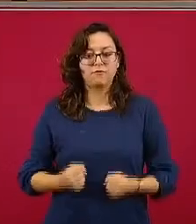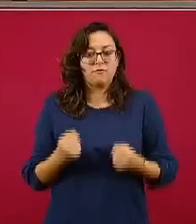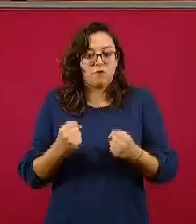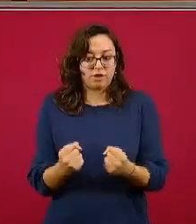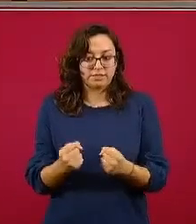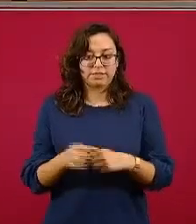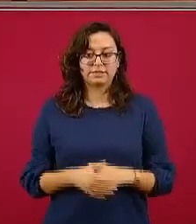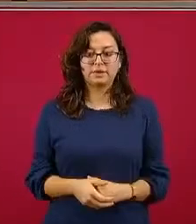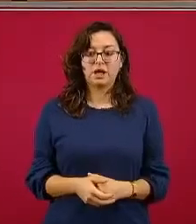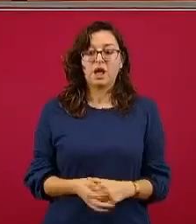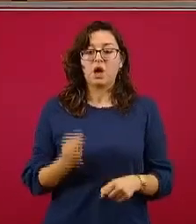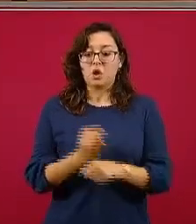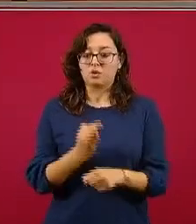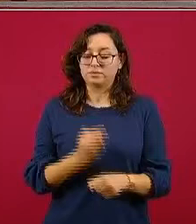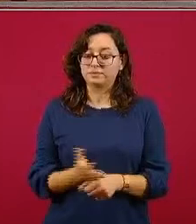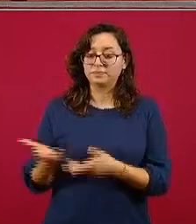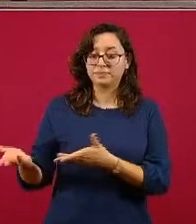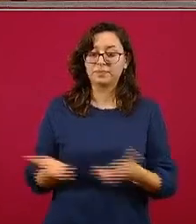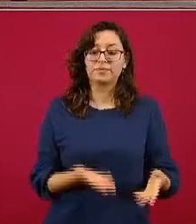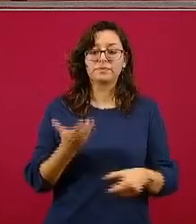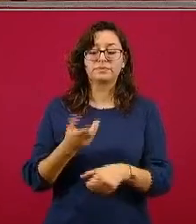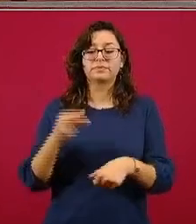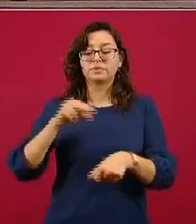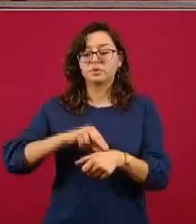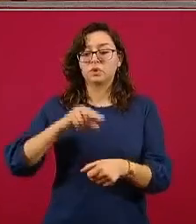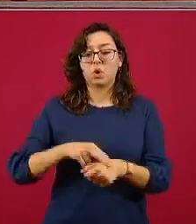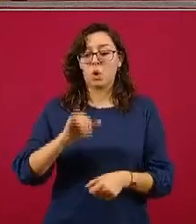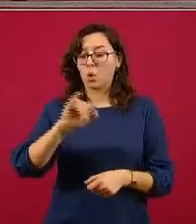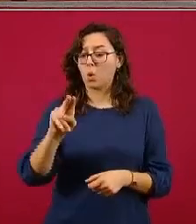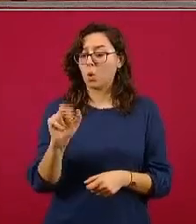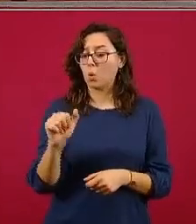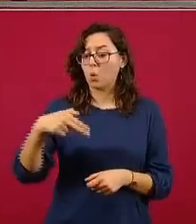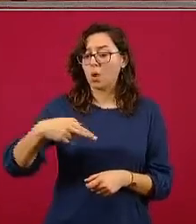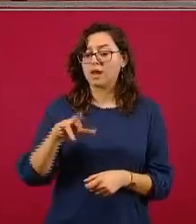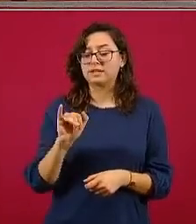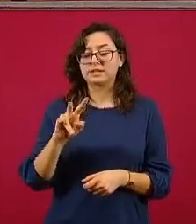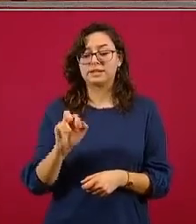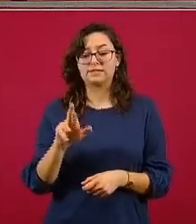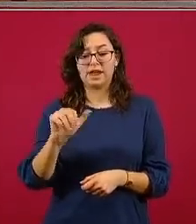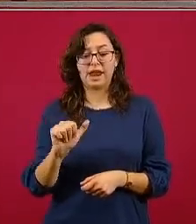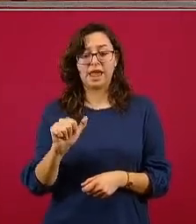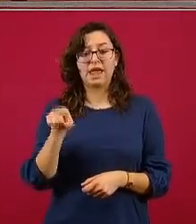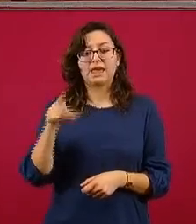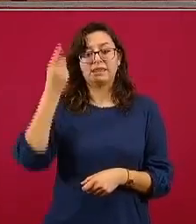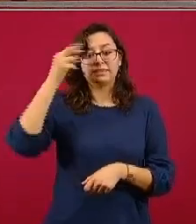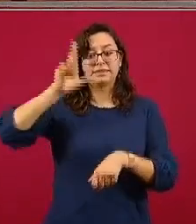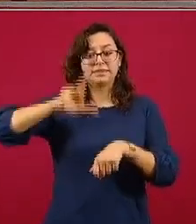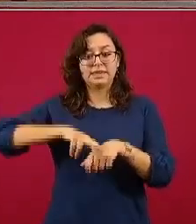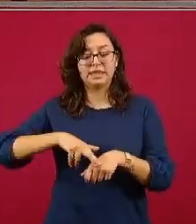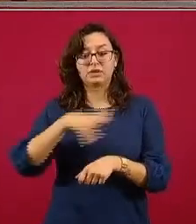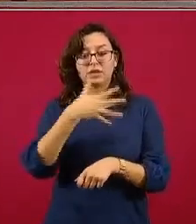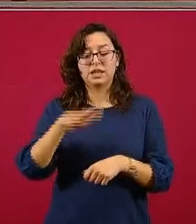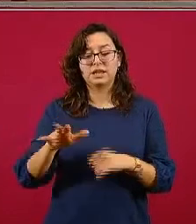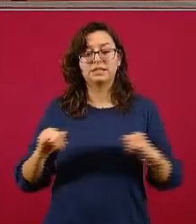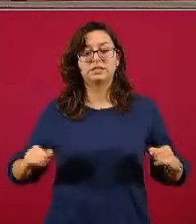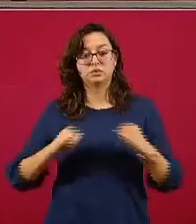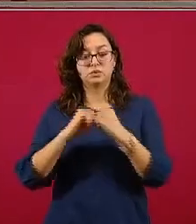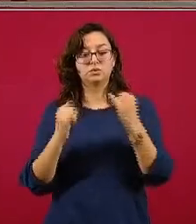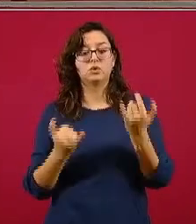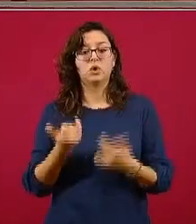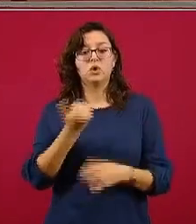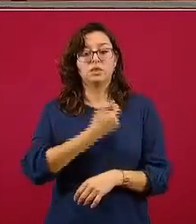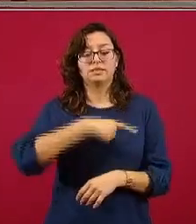nuestros invitados. Está el doctor Juan Rivera, quien es el director general del Instituto Nacional de Salud Pública. Ha venido en